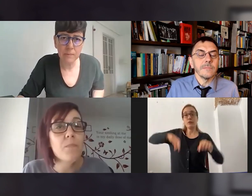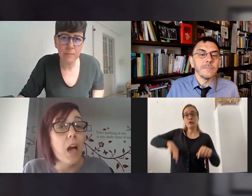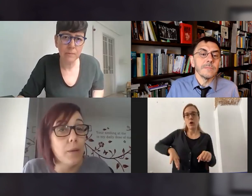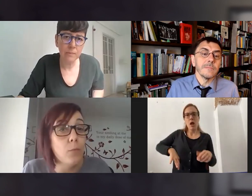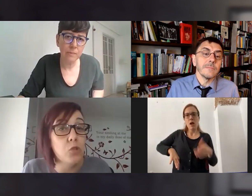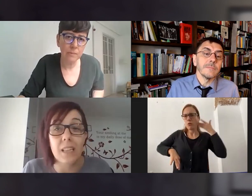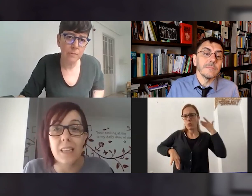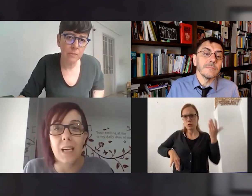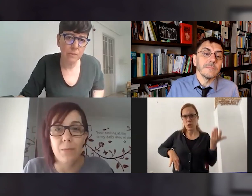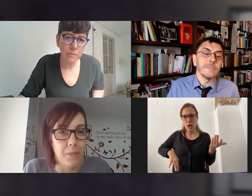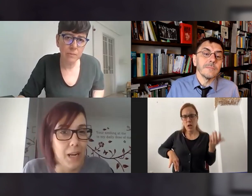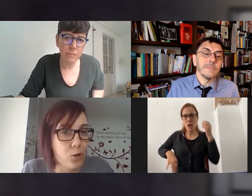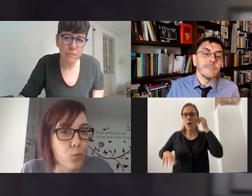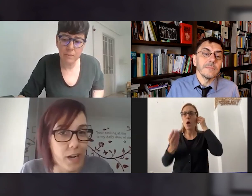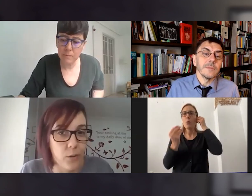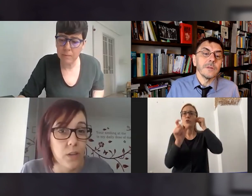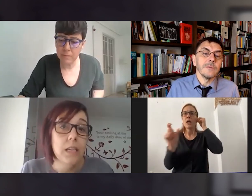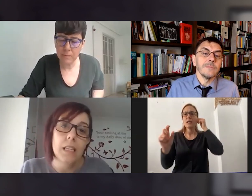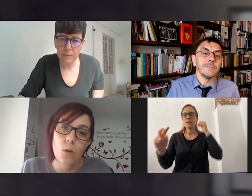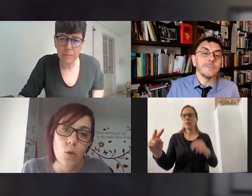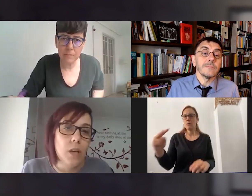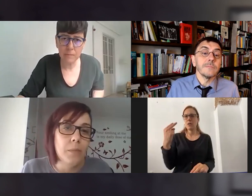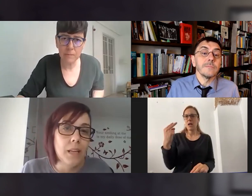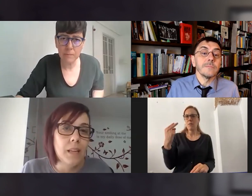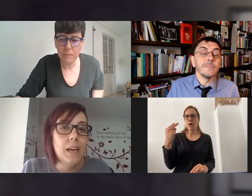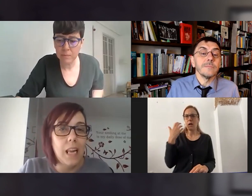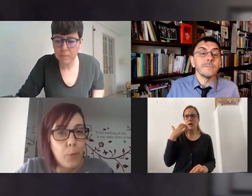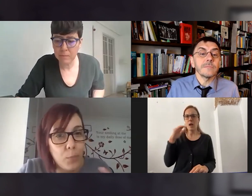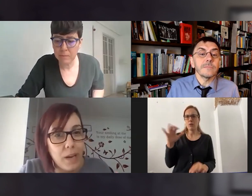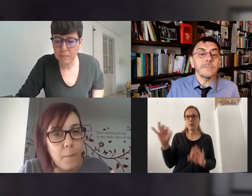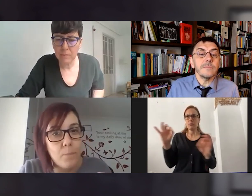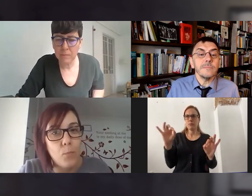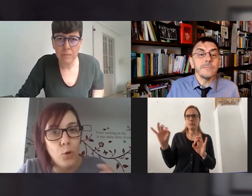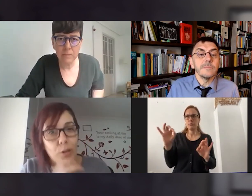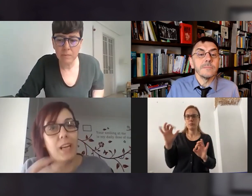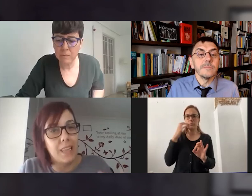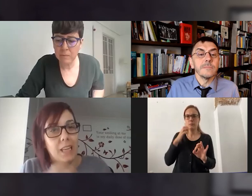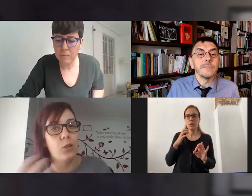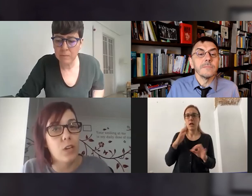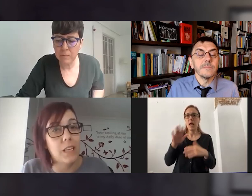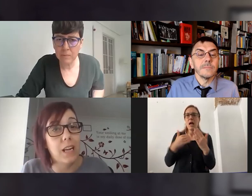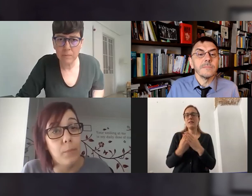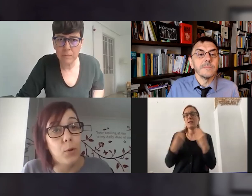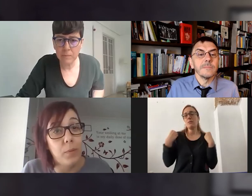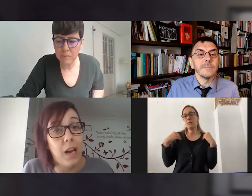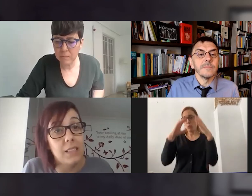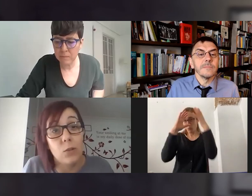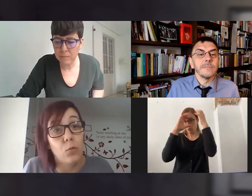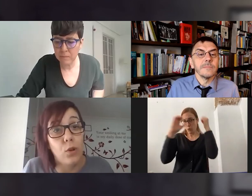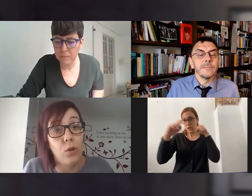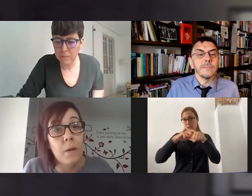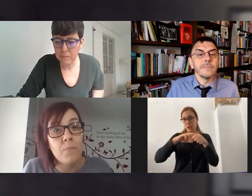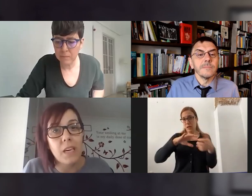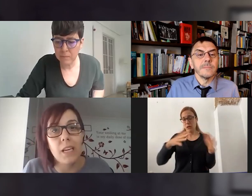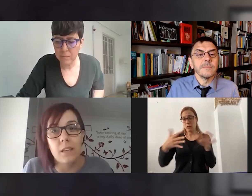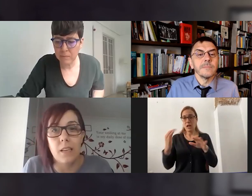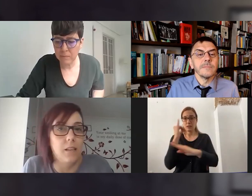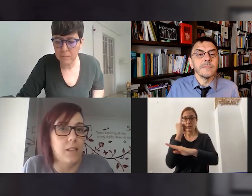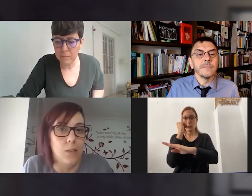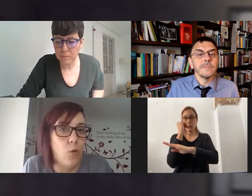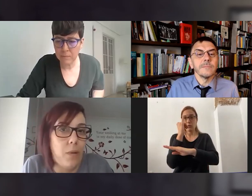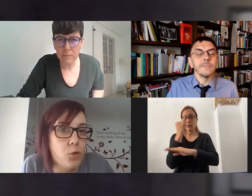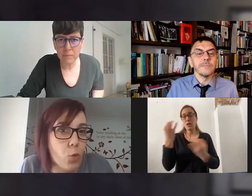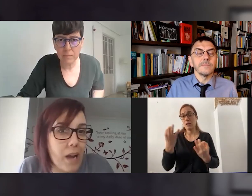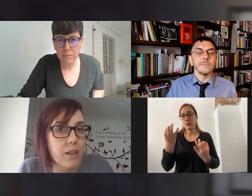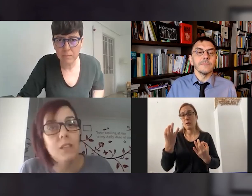ella, había mucha gente que me miraba como raro. Y luego también la propia burocratización que tiene la propia institución,